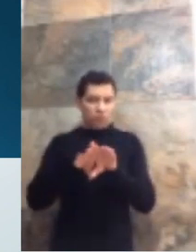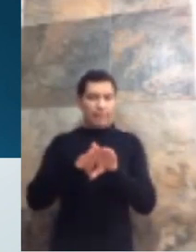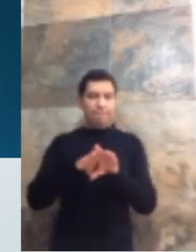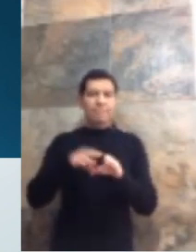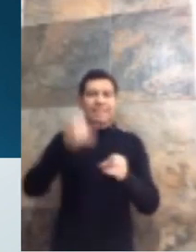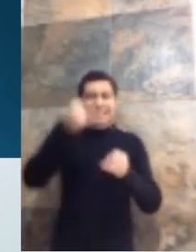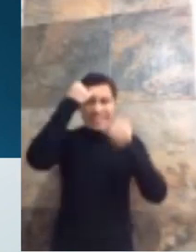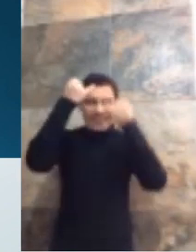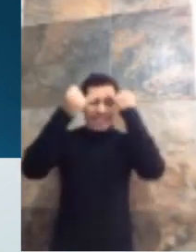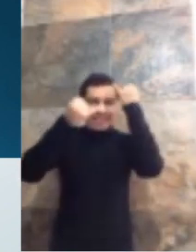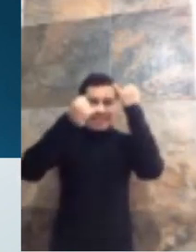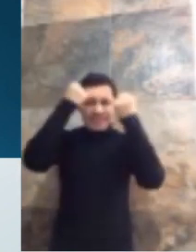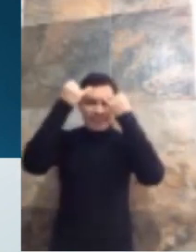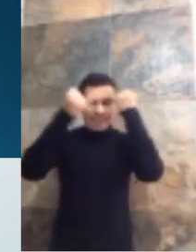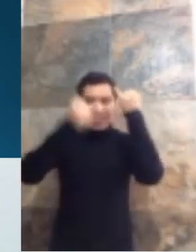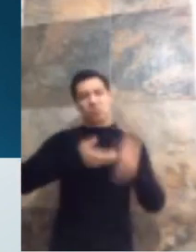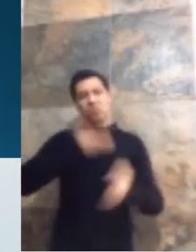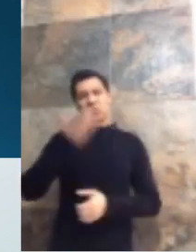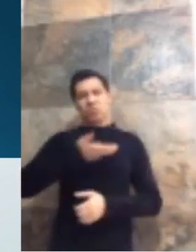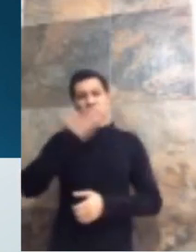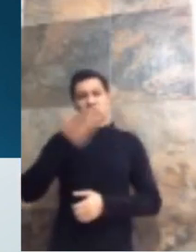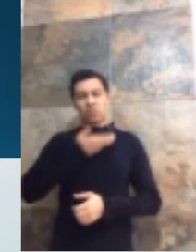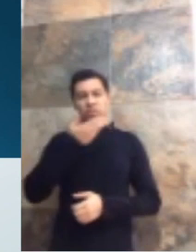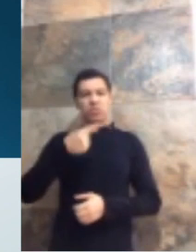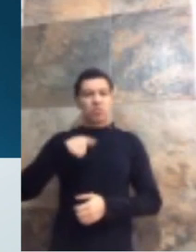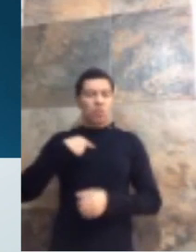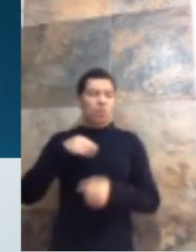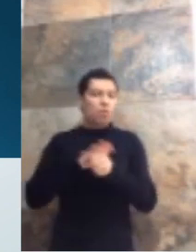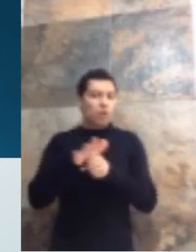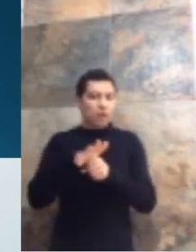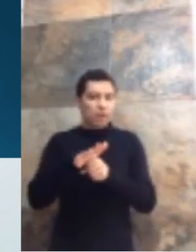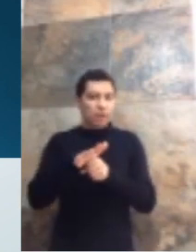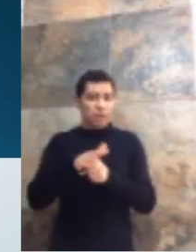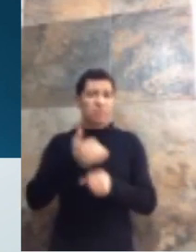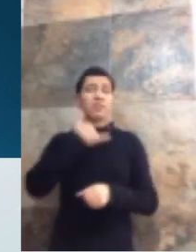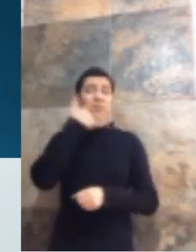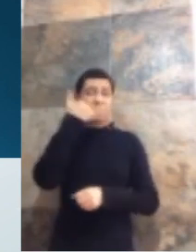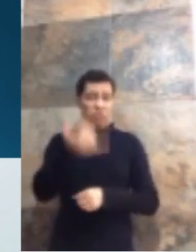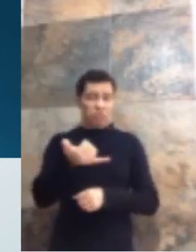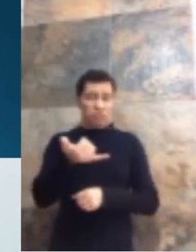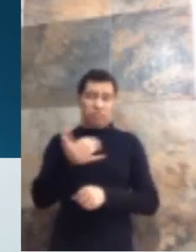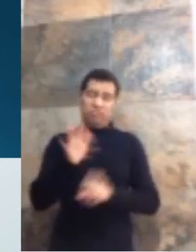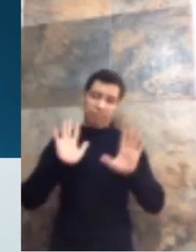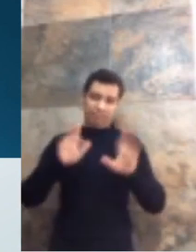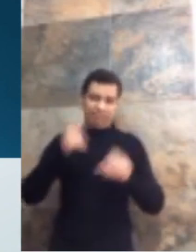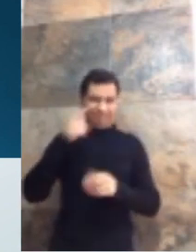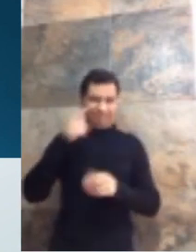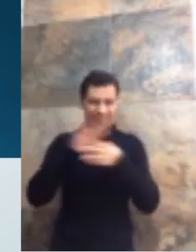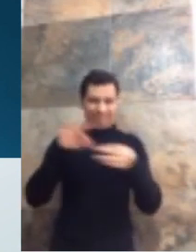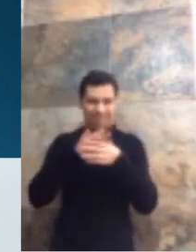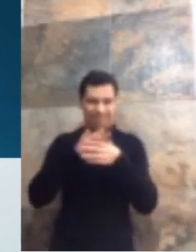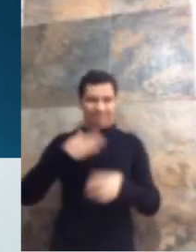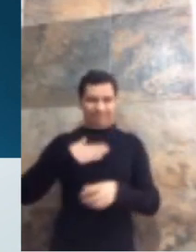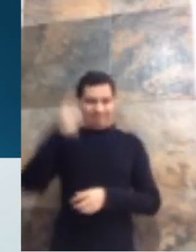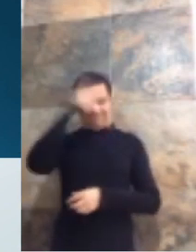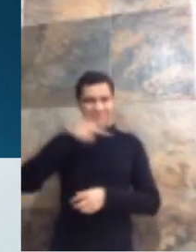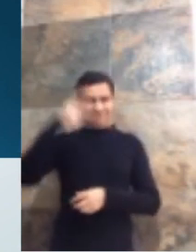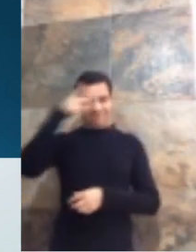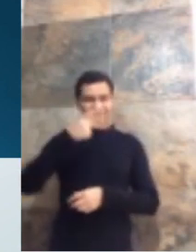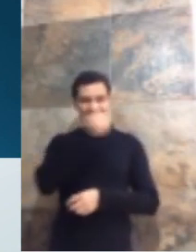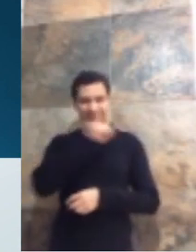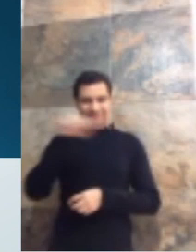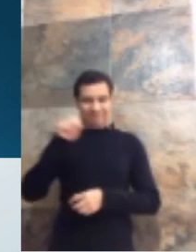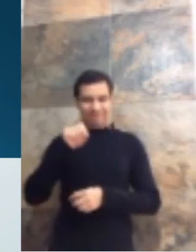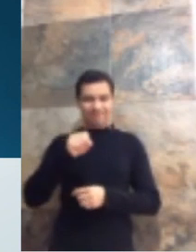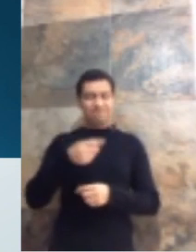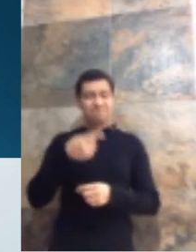creencias. Esto no siempre ocurre así. Hay incluso una teoría ya muy vieja, una de las clásicas en los años 60, que